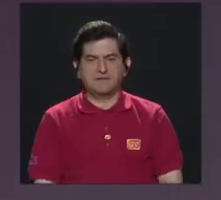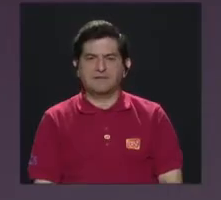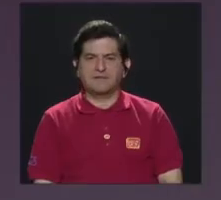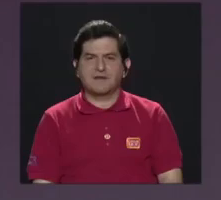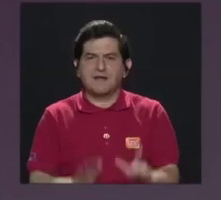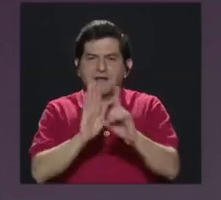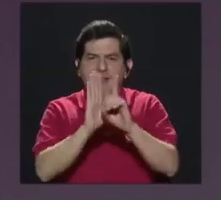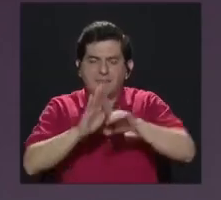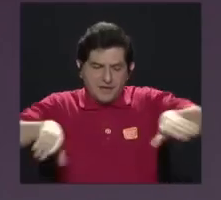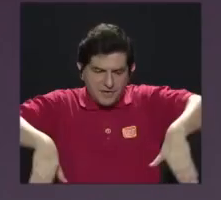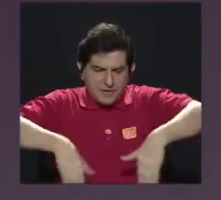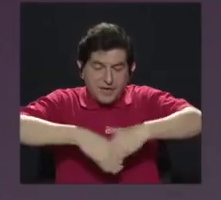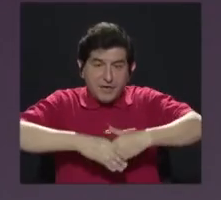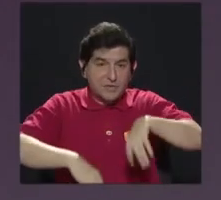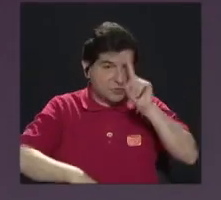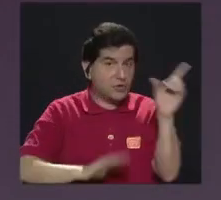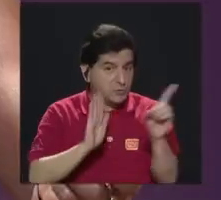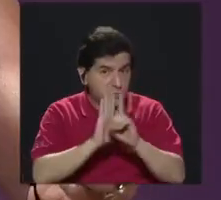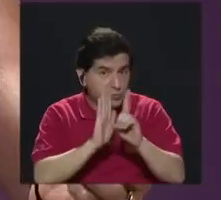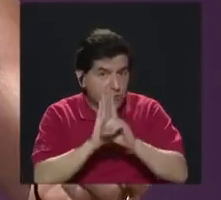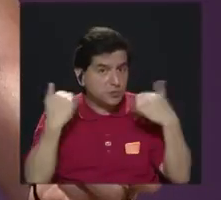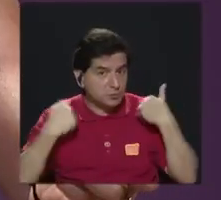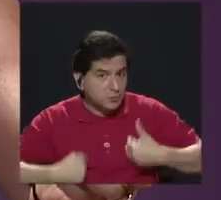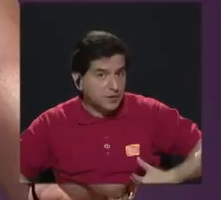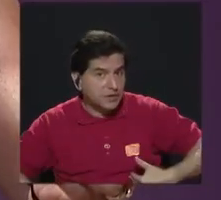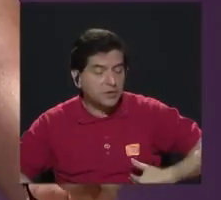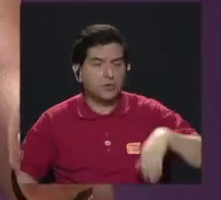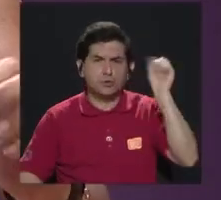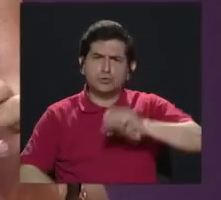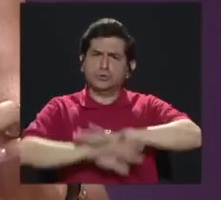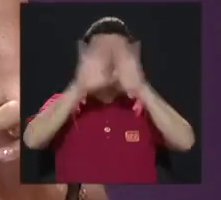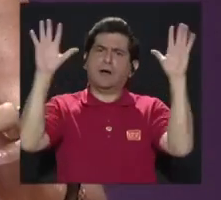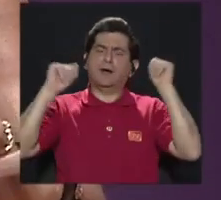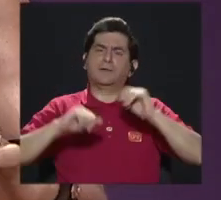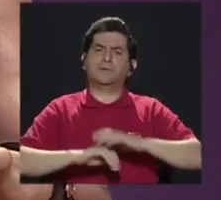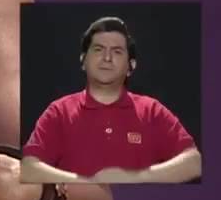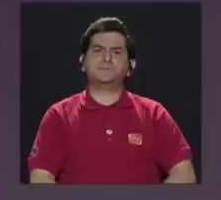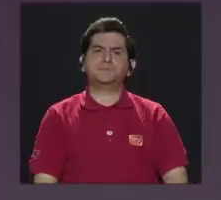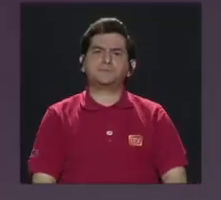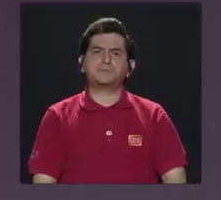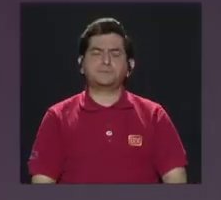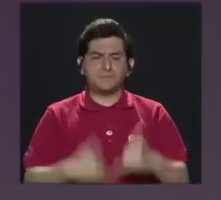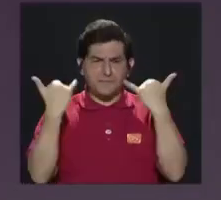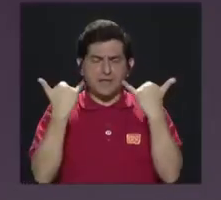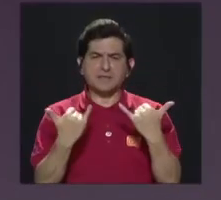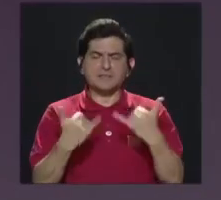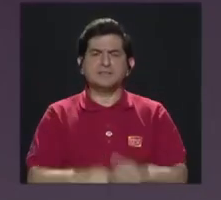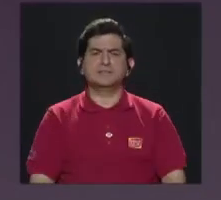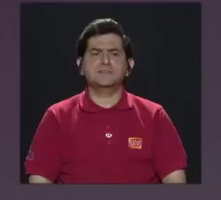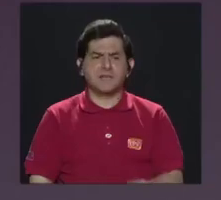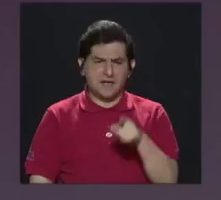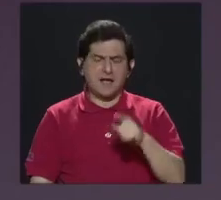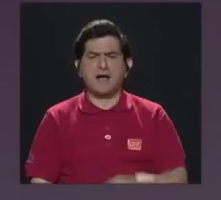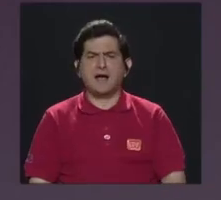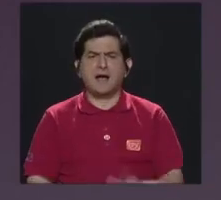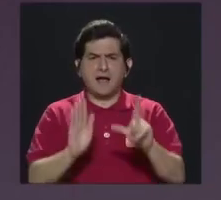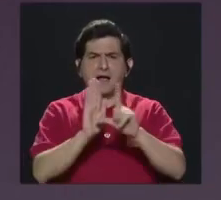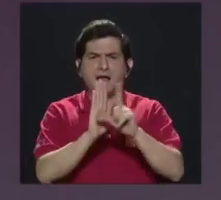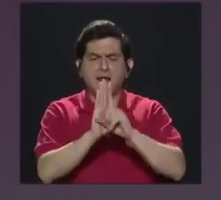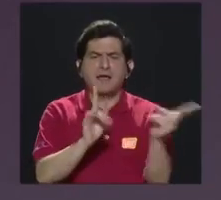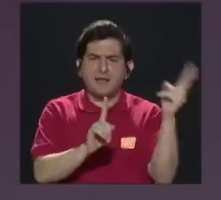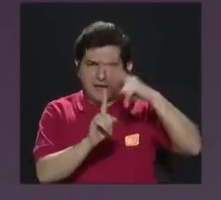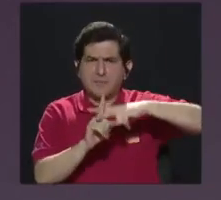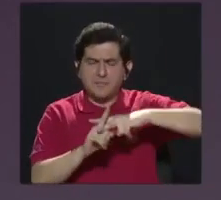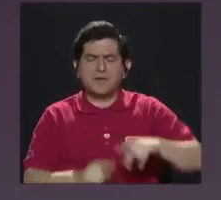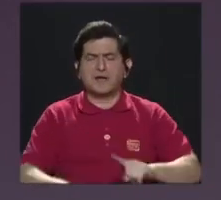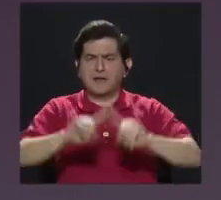el derecho a casarse uno de esos derechos humanos? Sí, claro, claro. Ya hay jurisprudencia, no solo